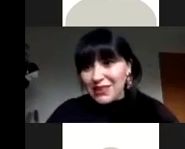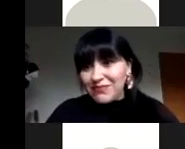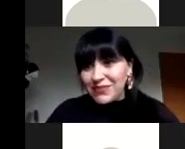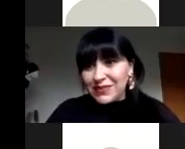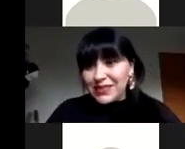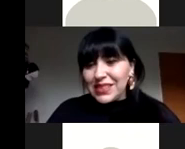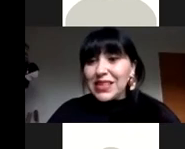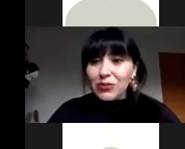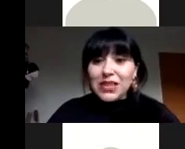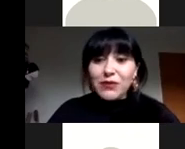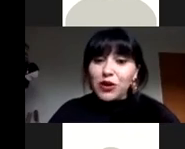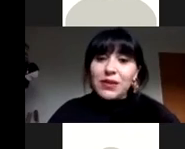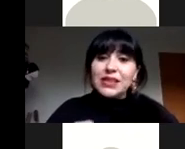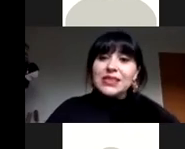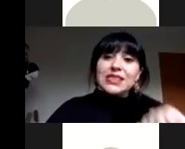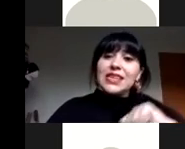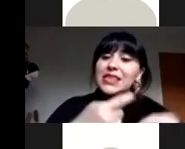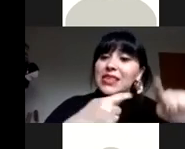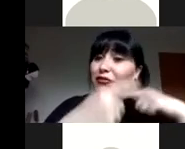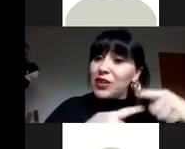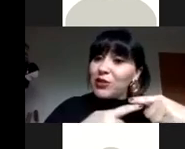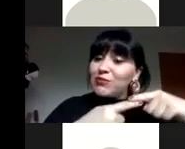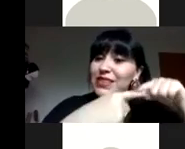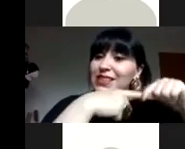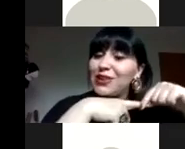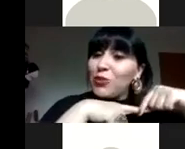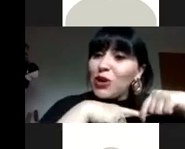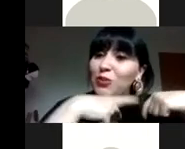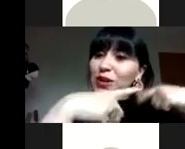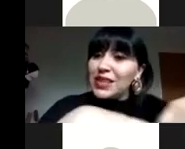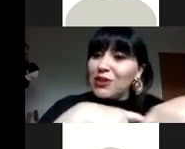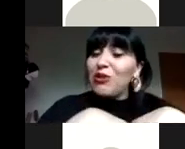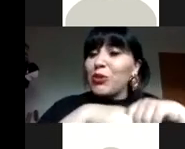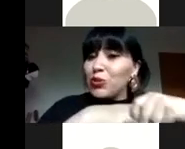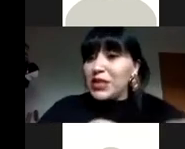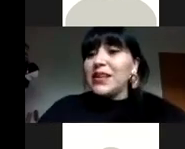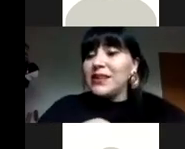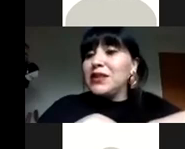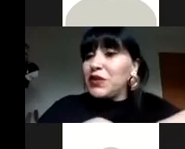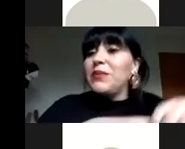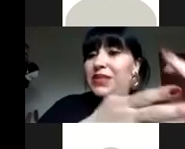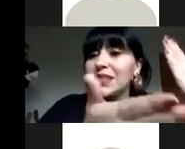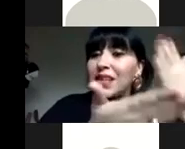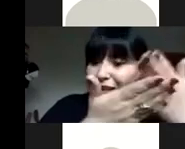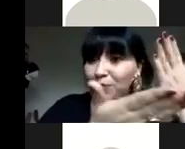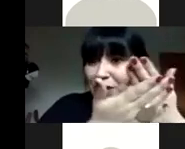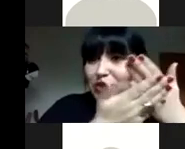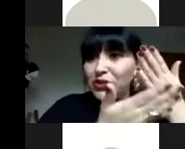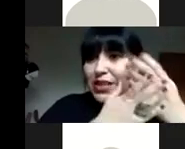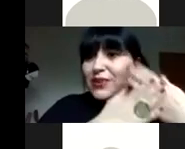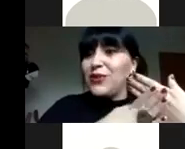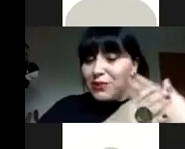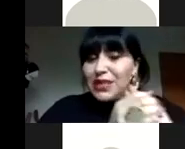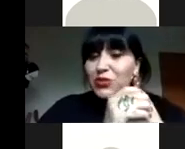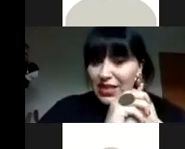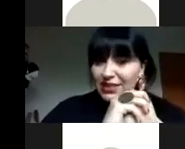energía. Esa es la única forma de que este desafío lo pueda convertir en una oportunidad y finalmente tenga el impacto que yo